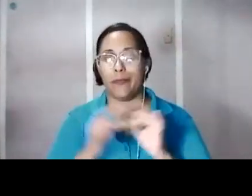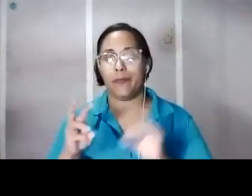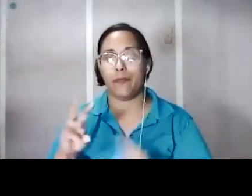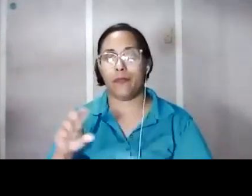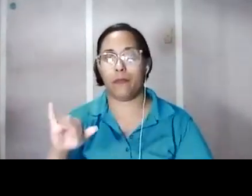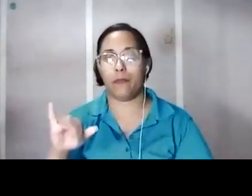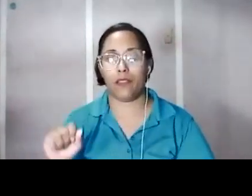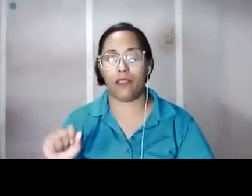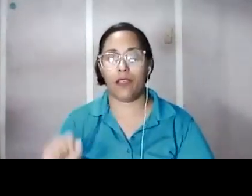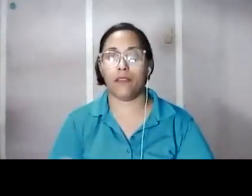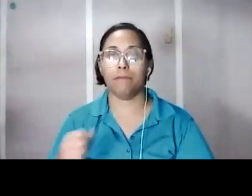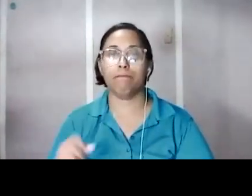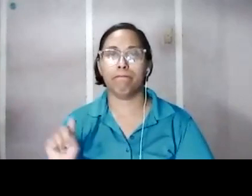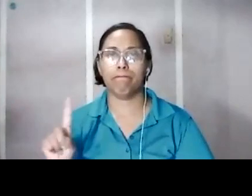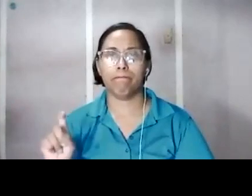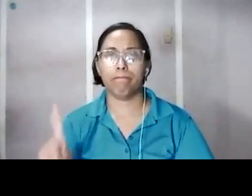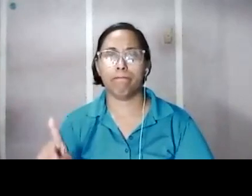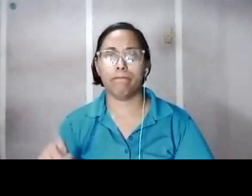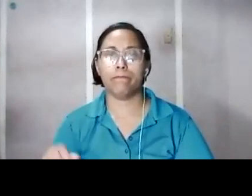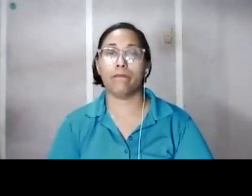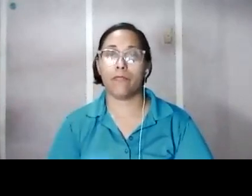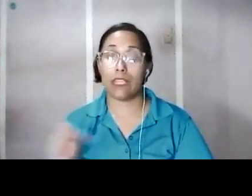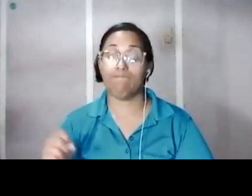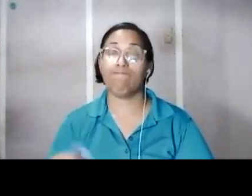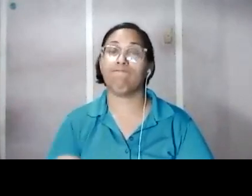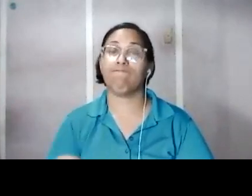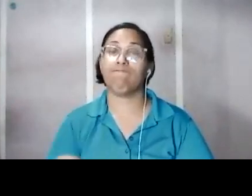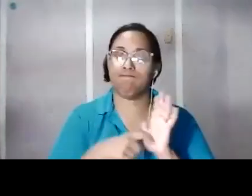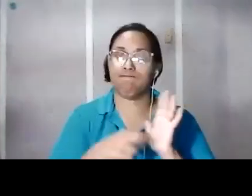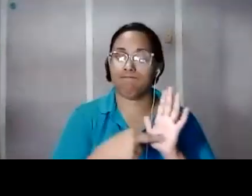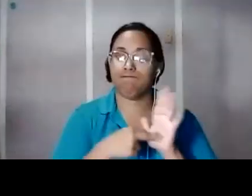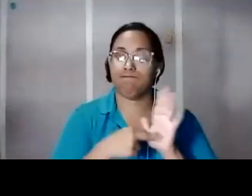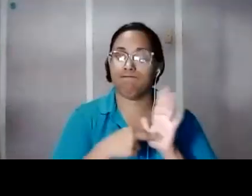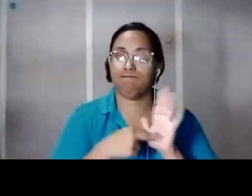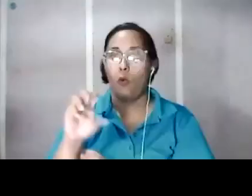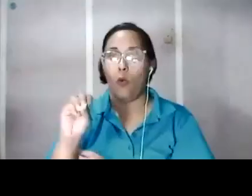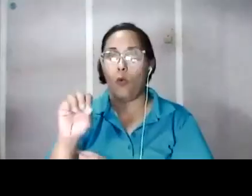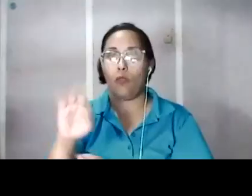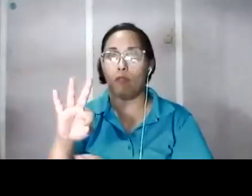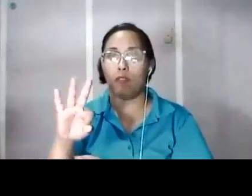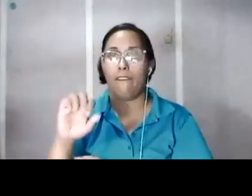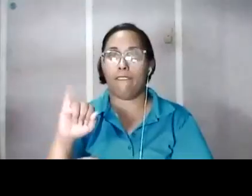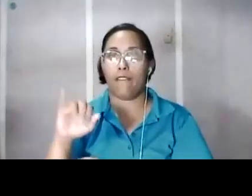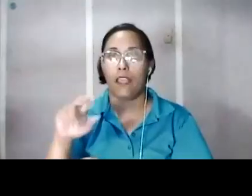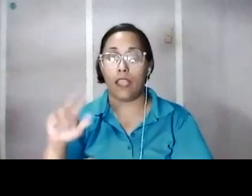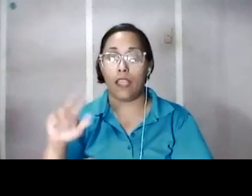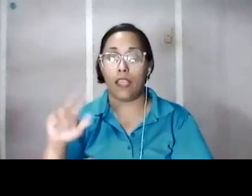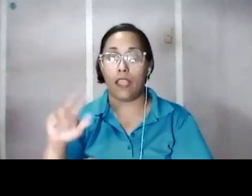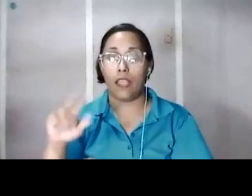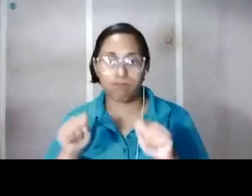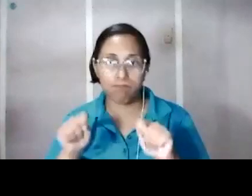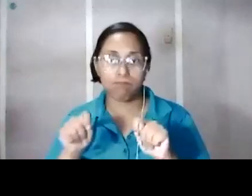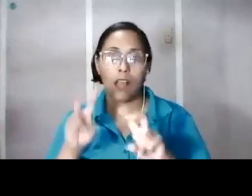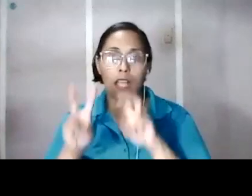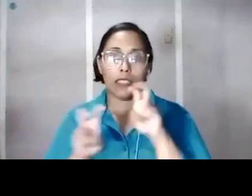Daubón lo siguiente, que también hay que reconocer la figura de Eugenia Josefina Santiago, que trató de mantener el Carnaval